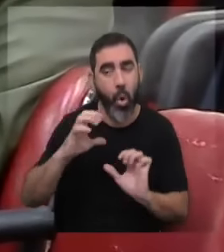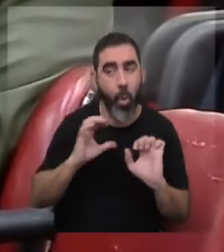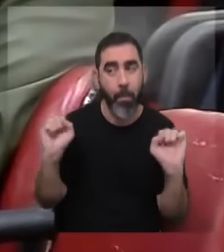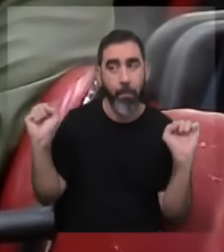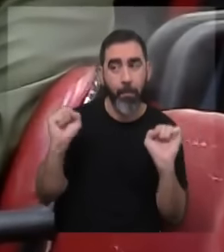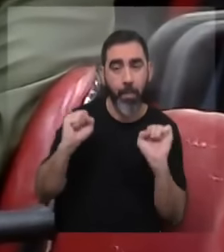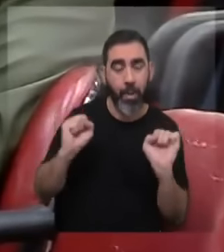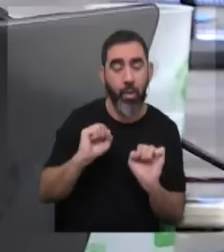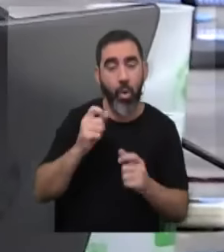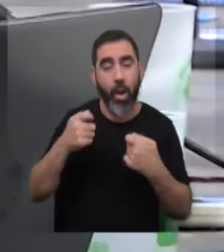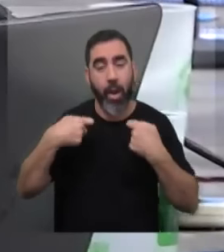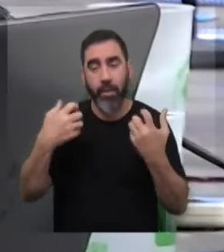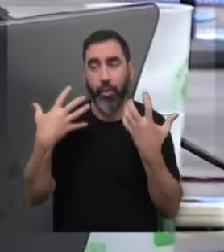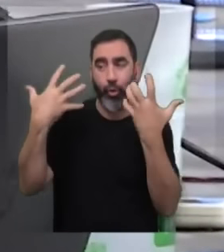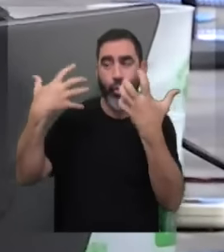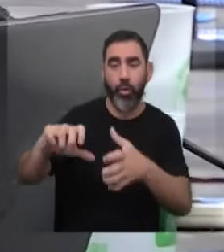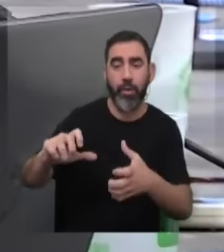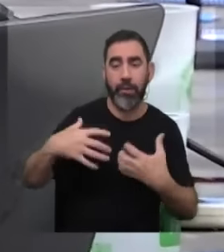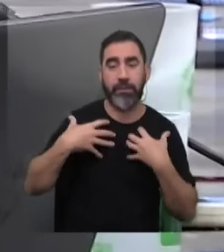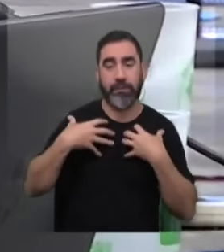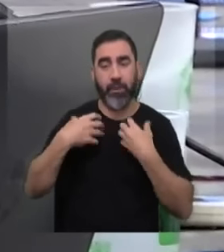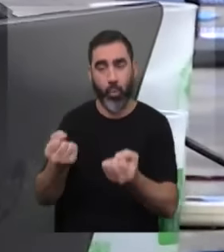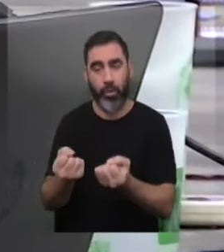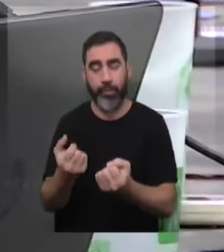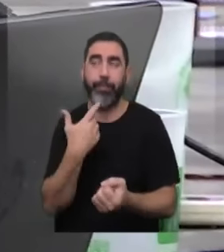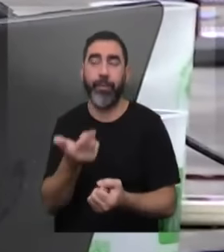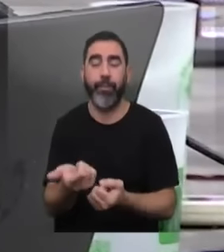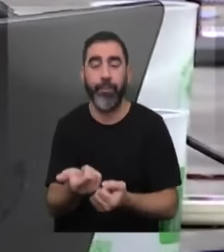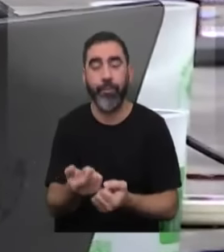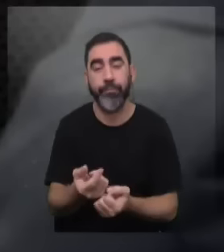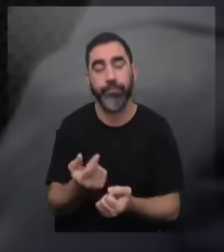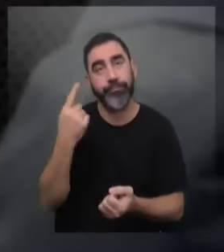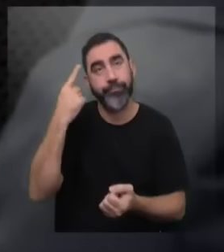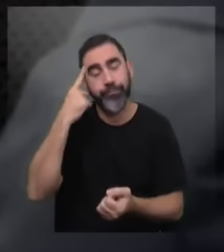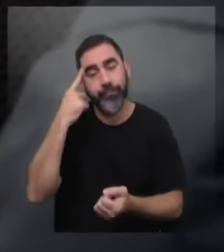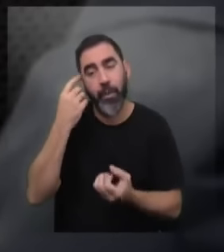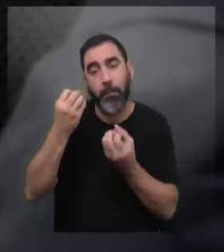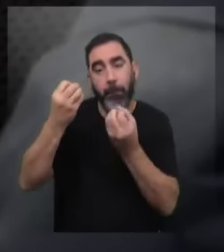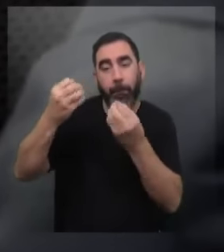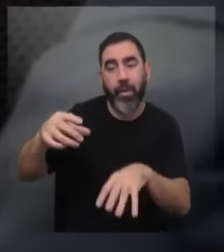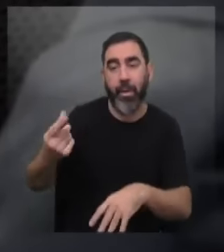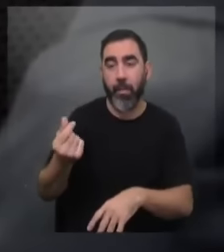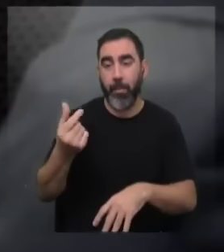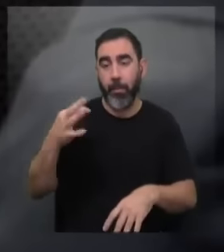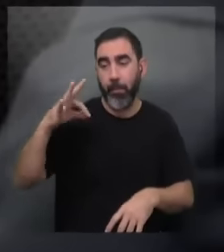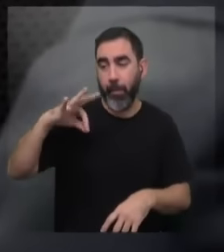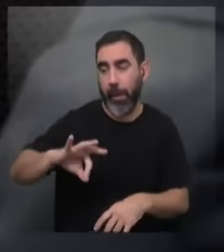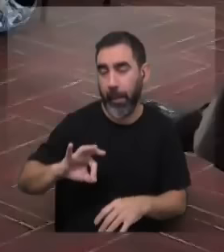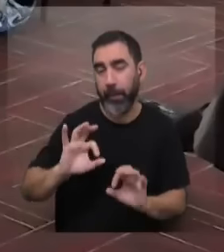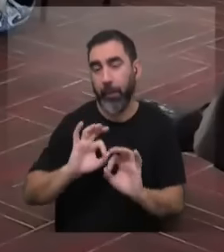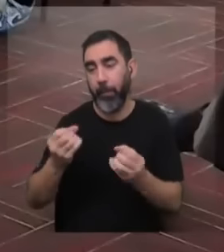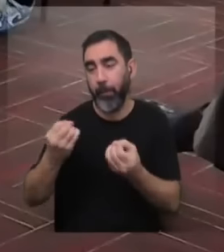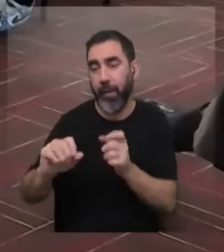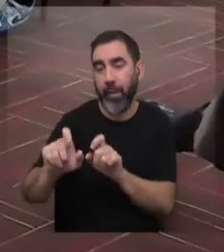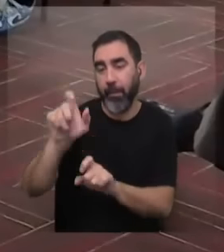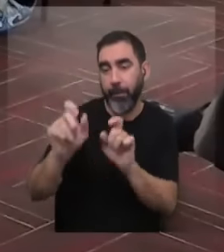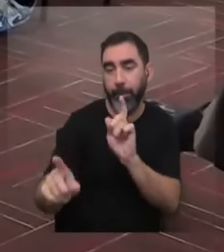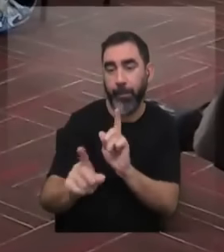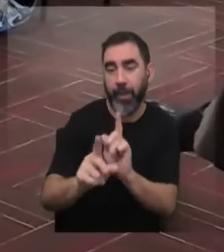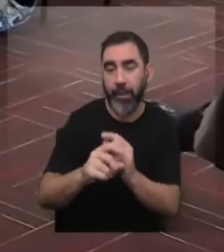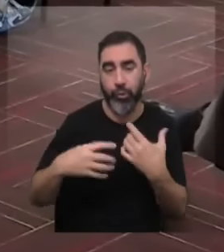hacen que algunas cantinas no quieran convertirse en saludables Como por ejemplo pensar que van a perder dinero o van a perder clientes y se